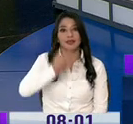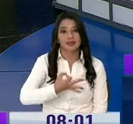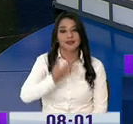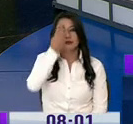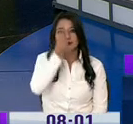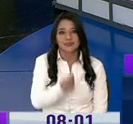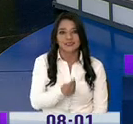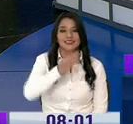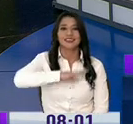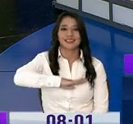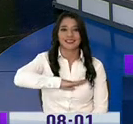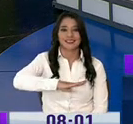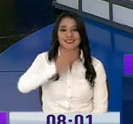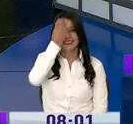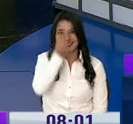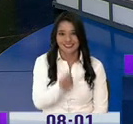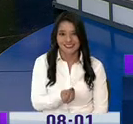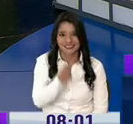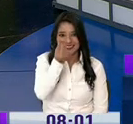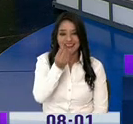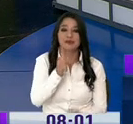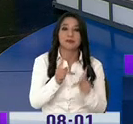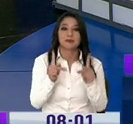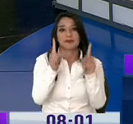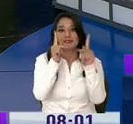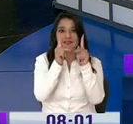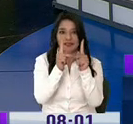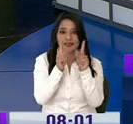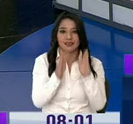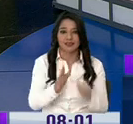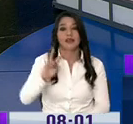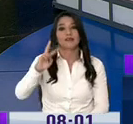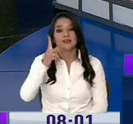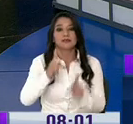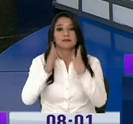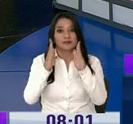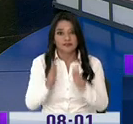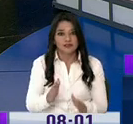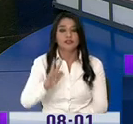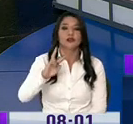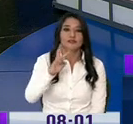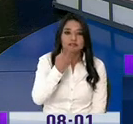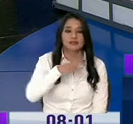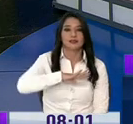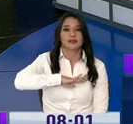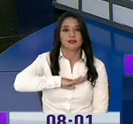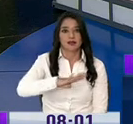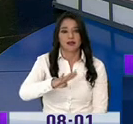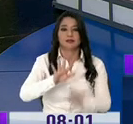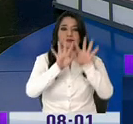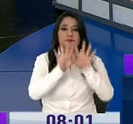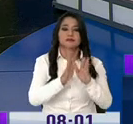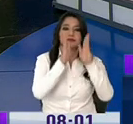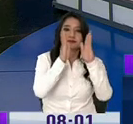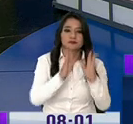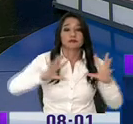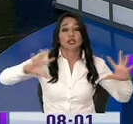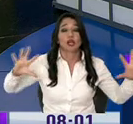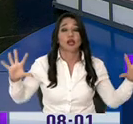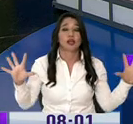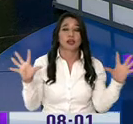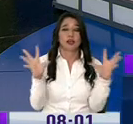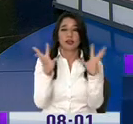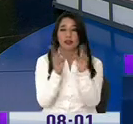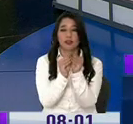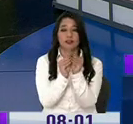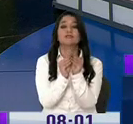alcalde. Buenos días, señora prefecta. Buenos días, viceprefecto, vicealcalde, secretarios y todos